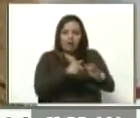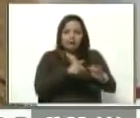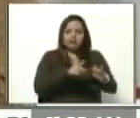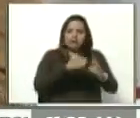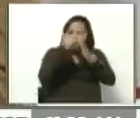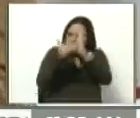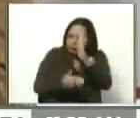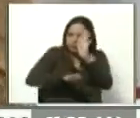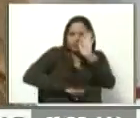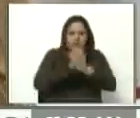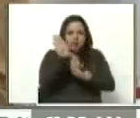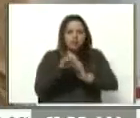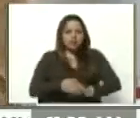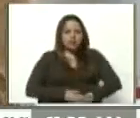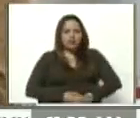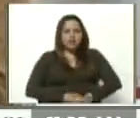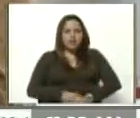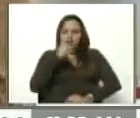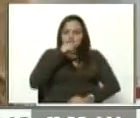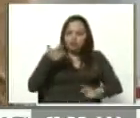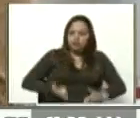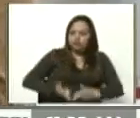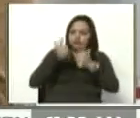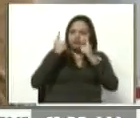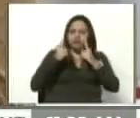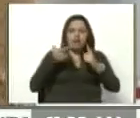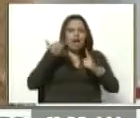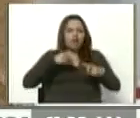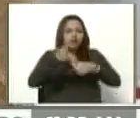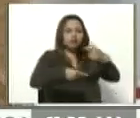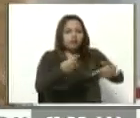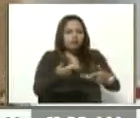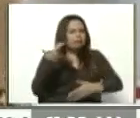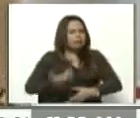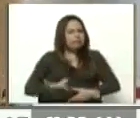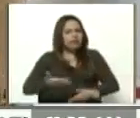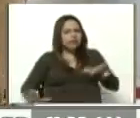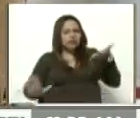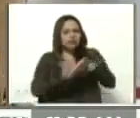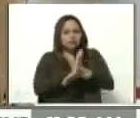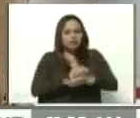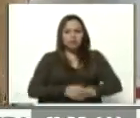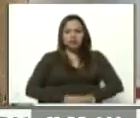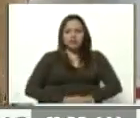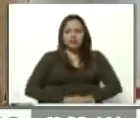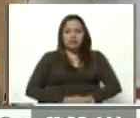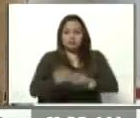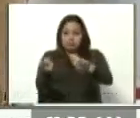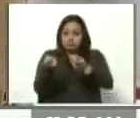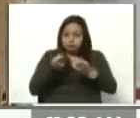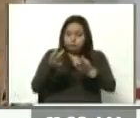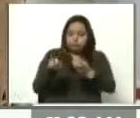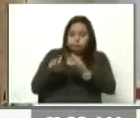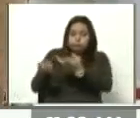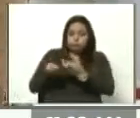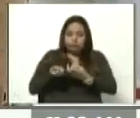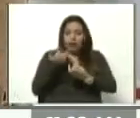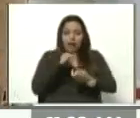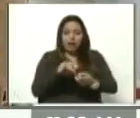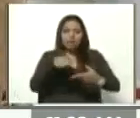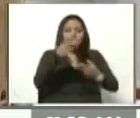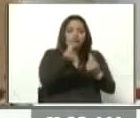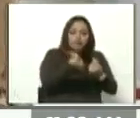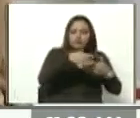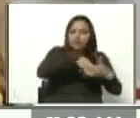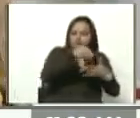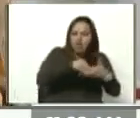subdesarrollada, pues impidió, afectó significativamente los ingresos en divisas en una